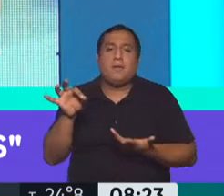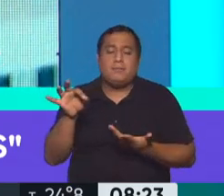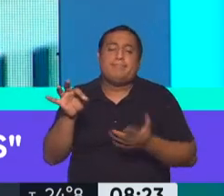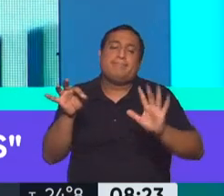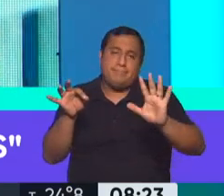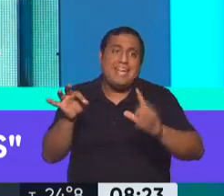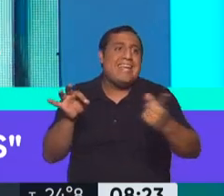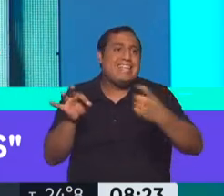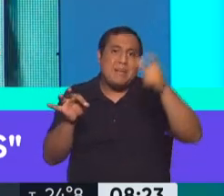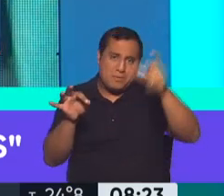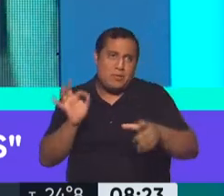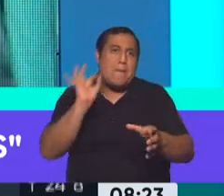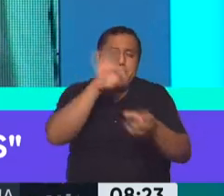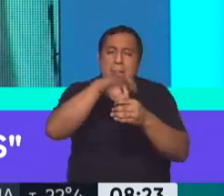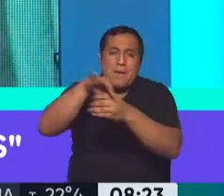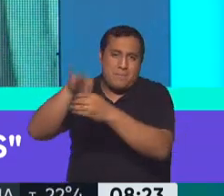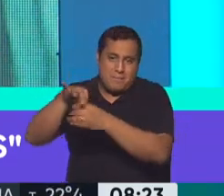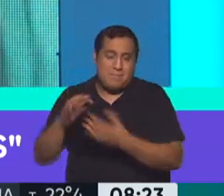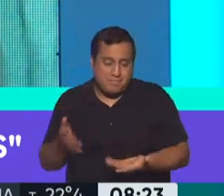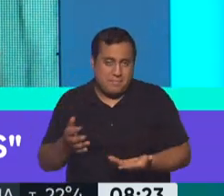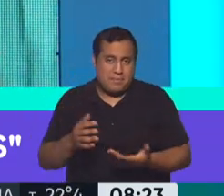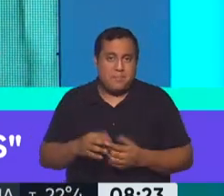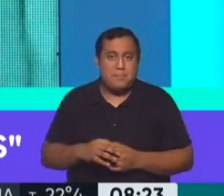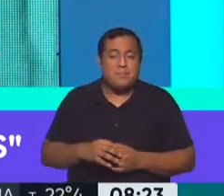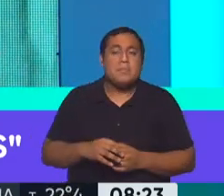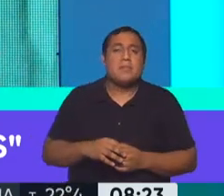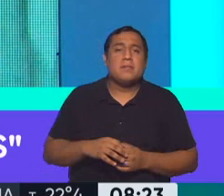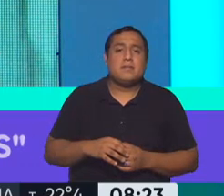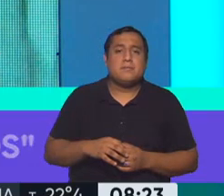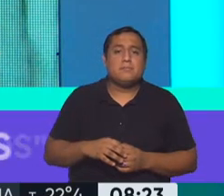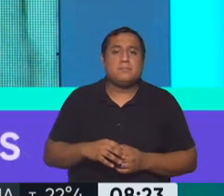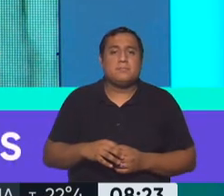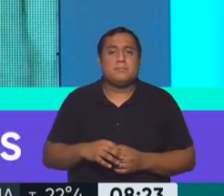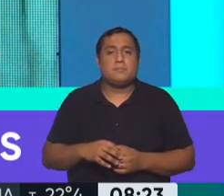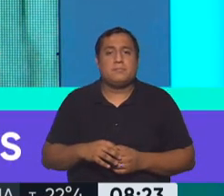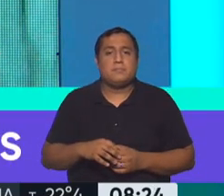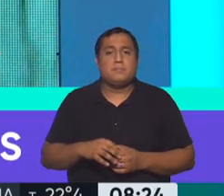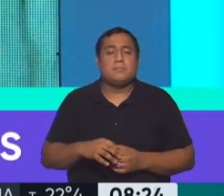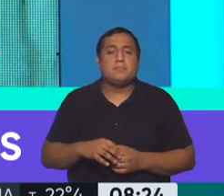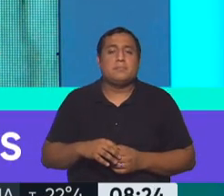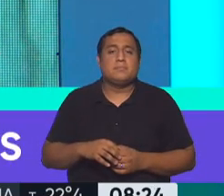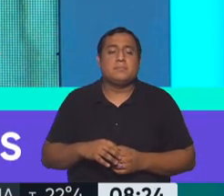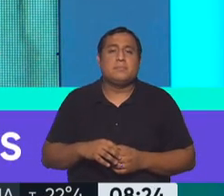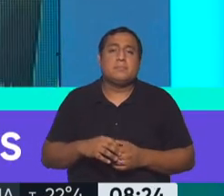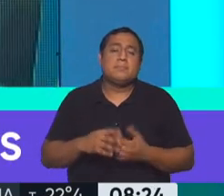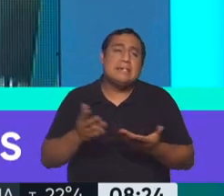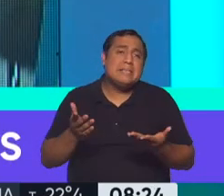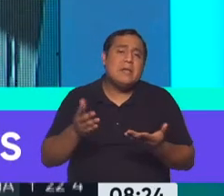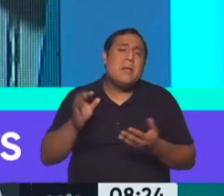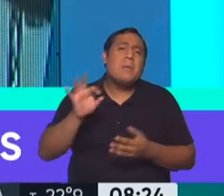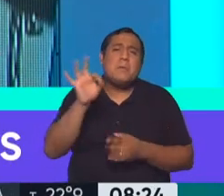gente para multiplicarse y tener un organismo donde poder sobrevivir eso